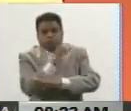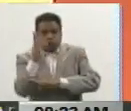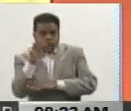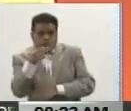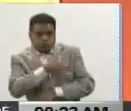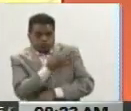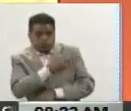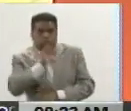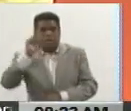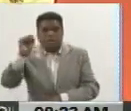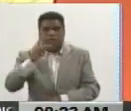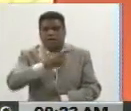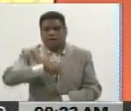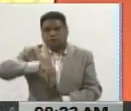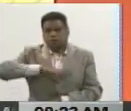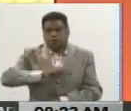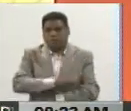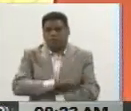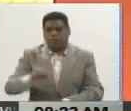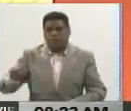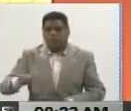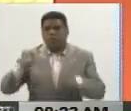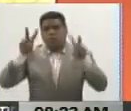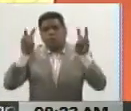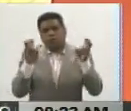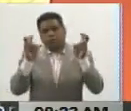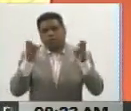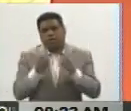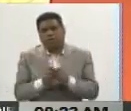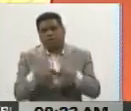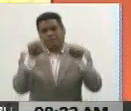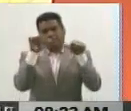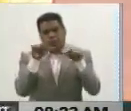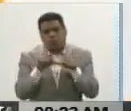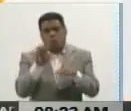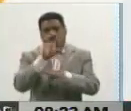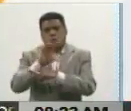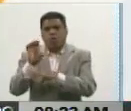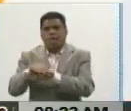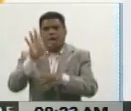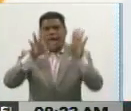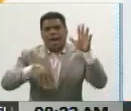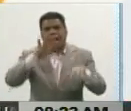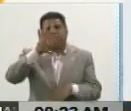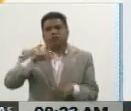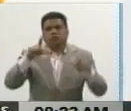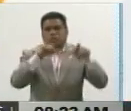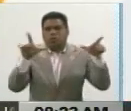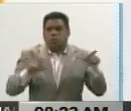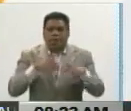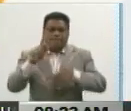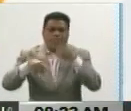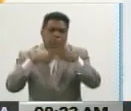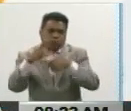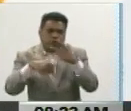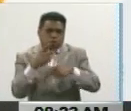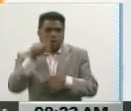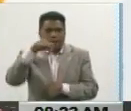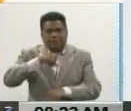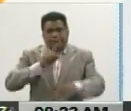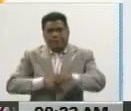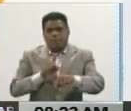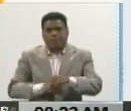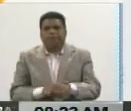la obligación, ya es un tema, de mantener los 14 espacios productivos que tenemos en este